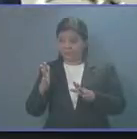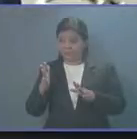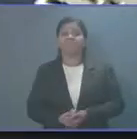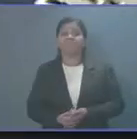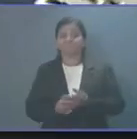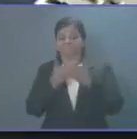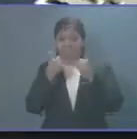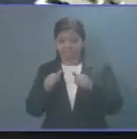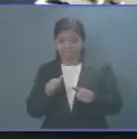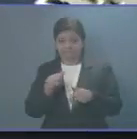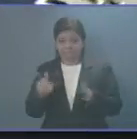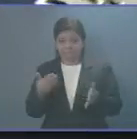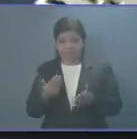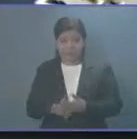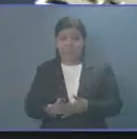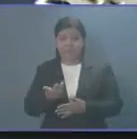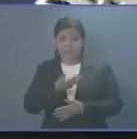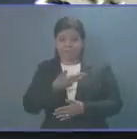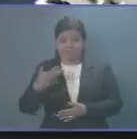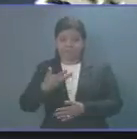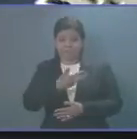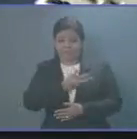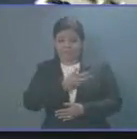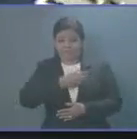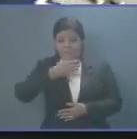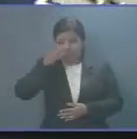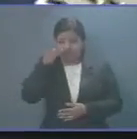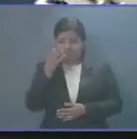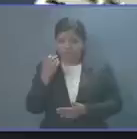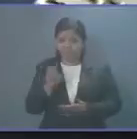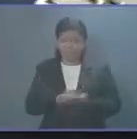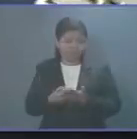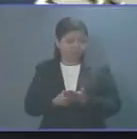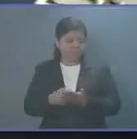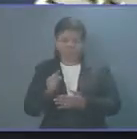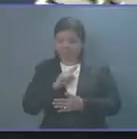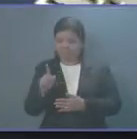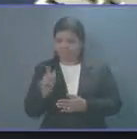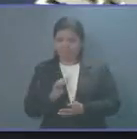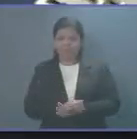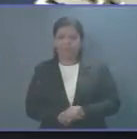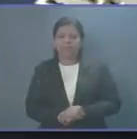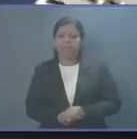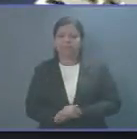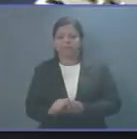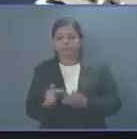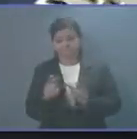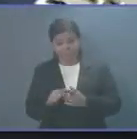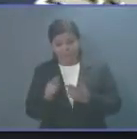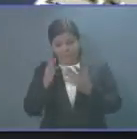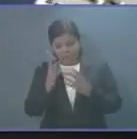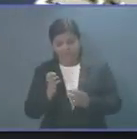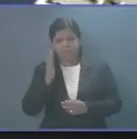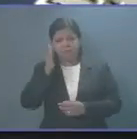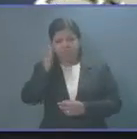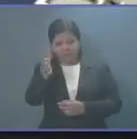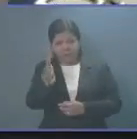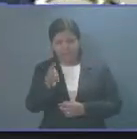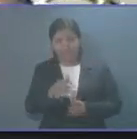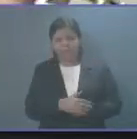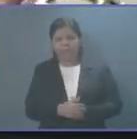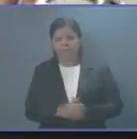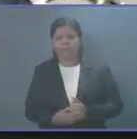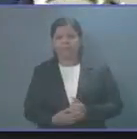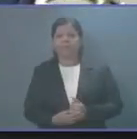Avanzado en este tema. El nuestro todavía esa discusión no madura. Pero quisiéramos que a futuro